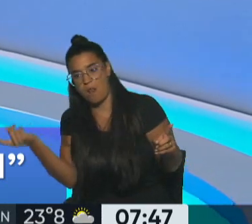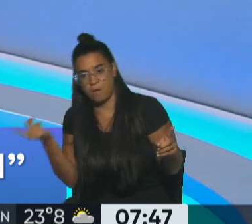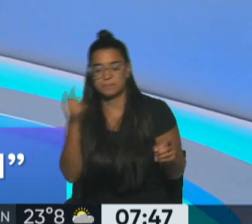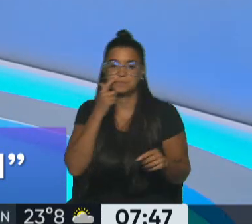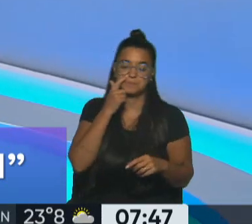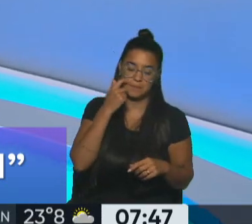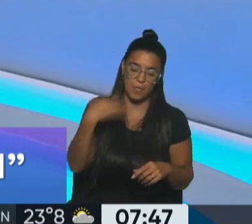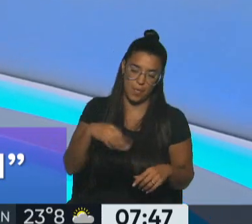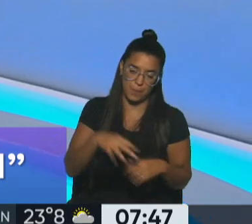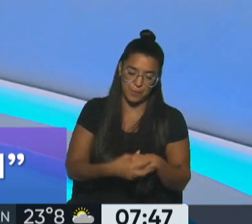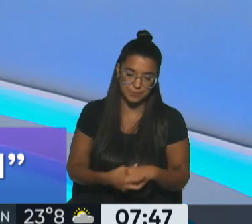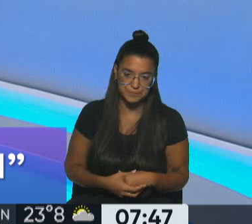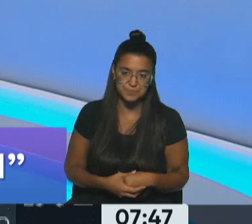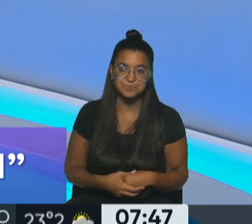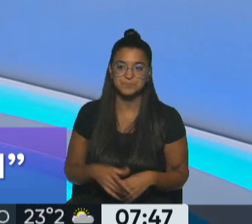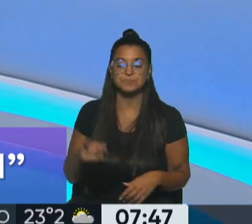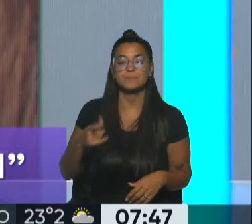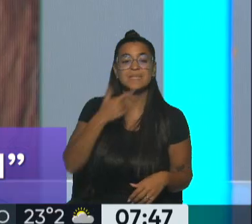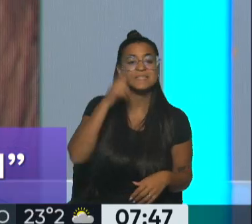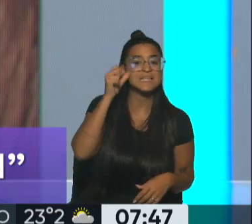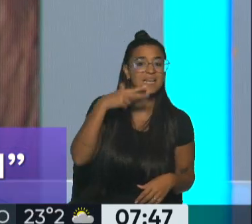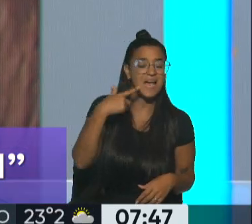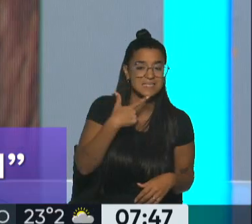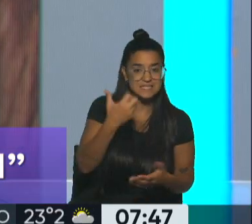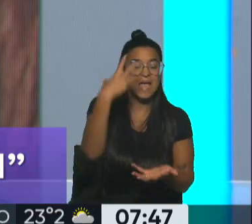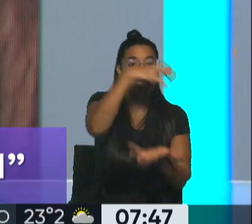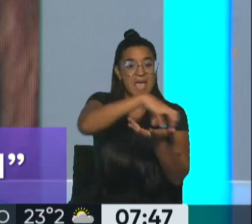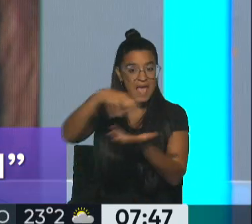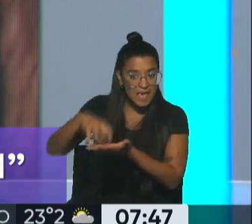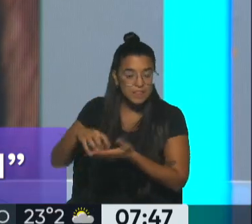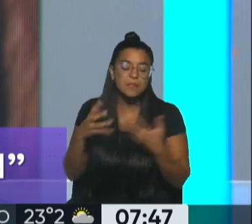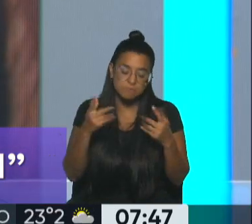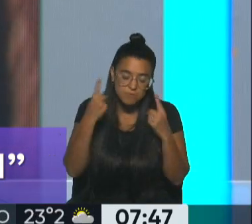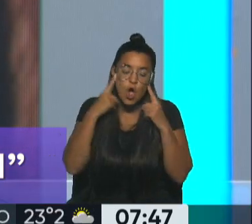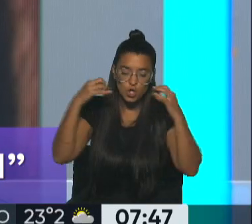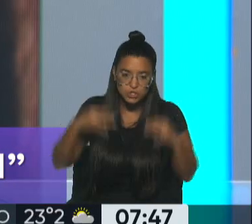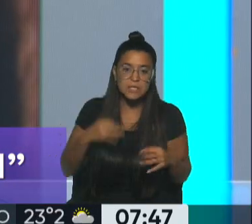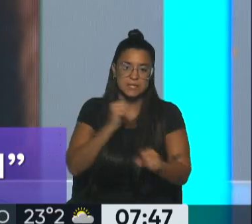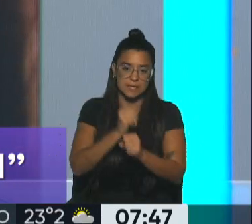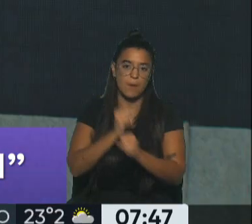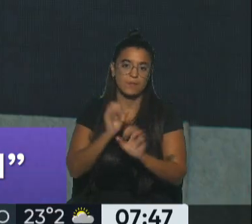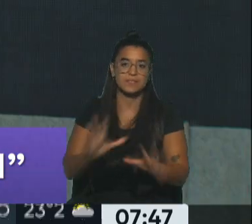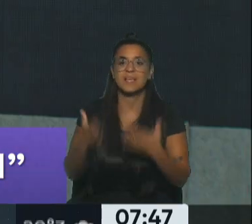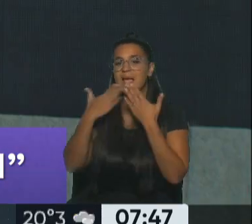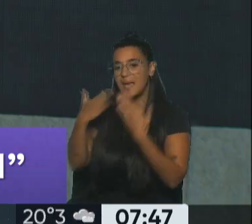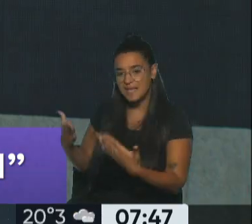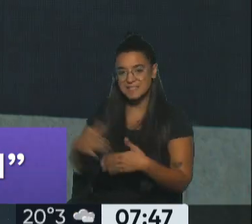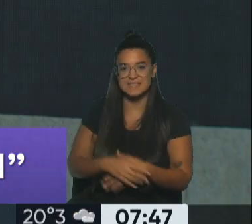vacunación Así que entre el senasa y los entes sanitarios que están muy conscient trajando está trabajando en esto Muchísimas gracias pato a